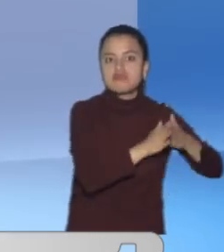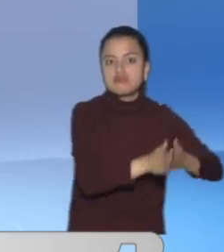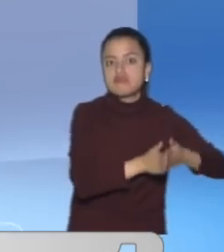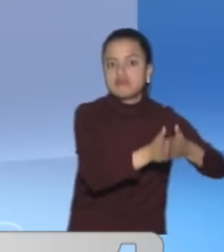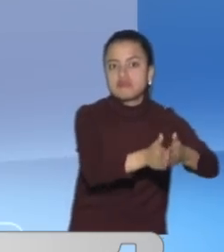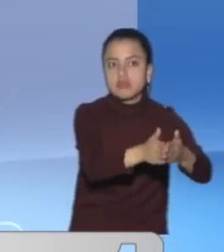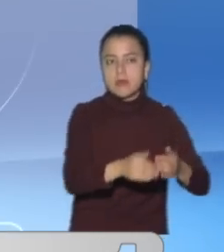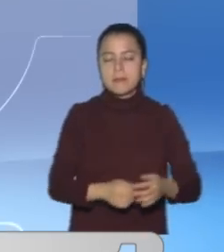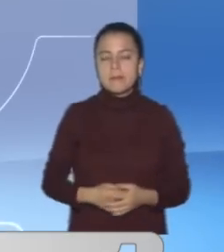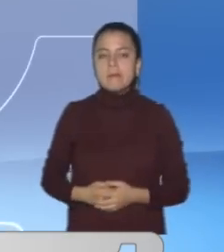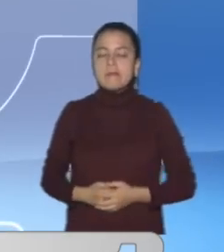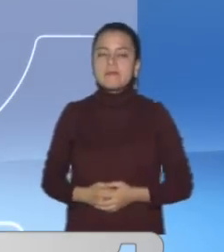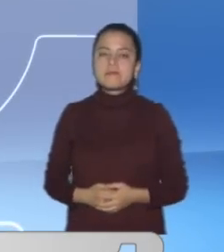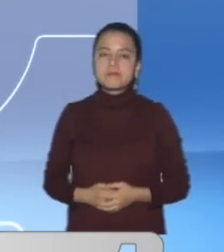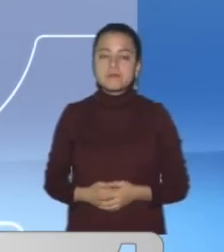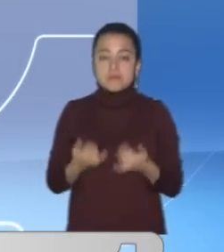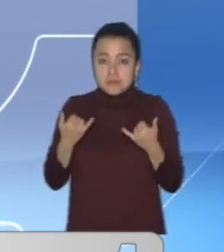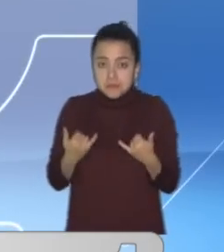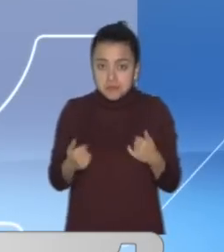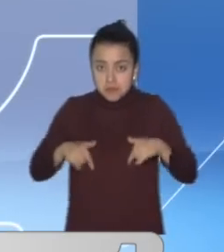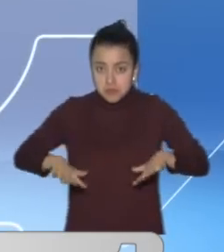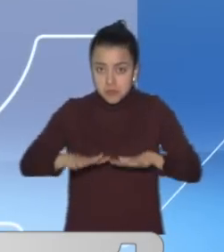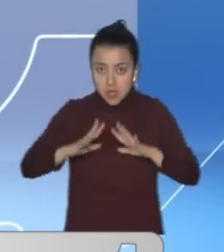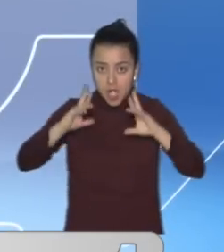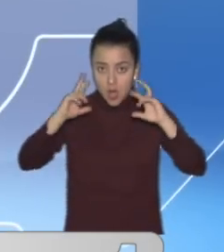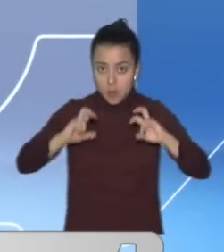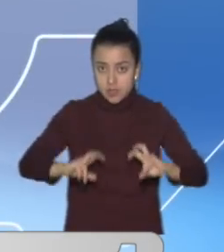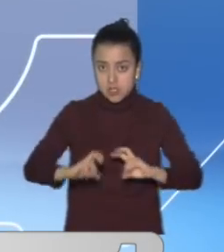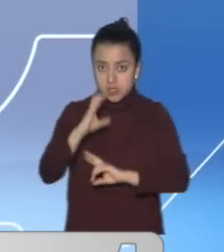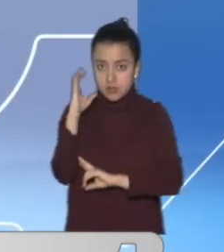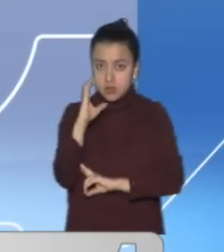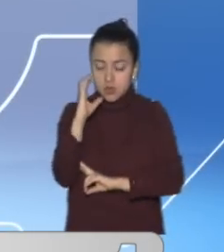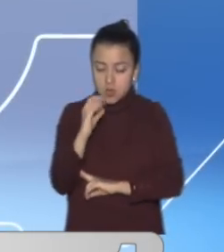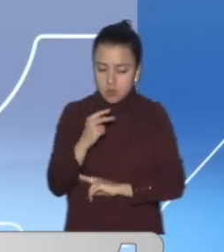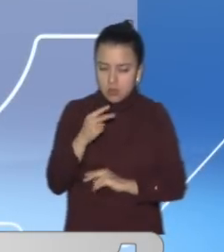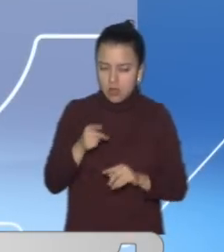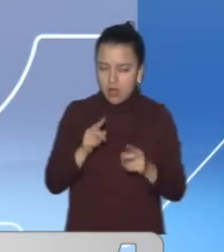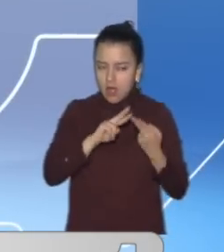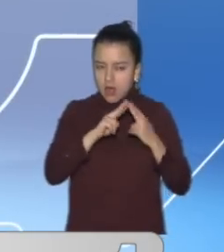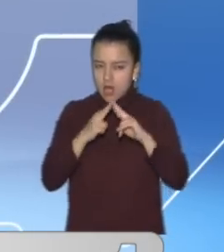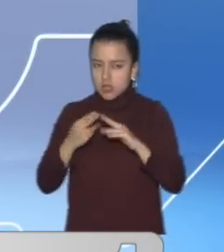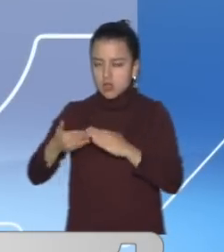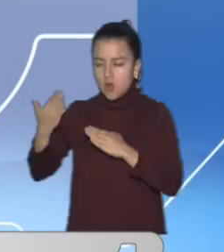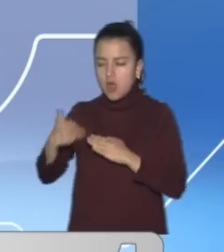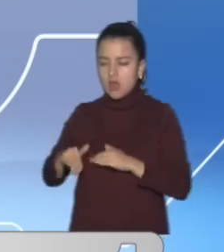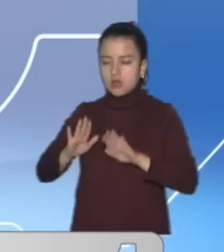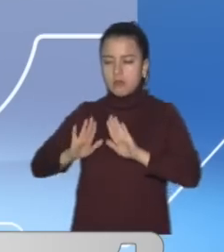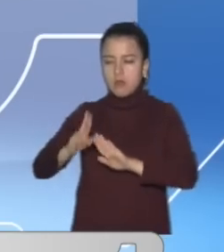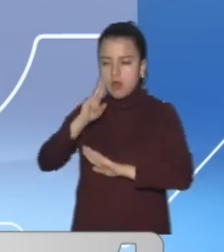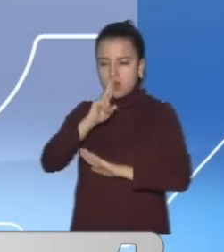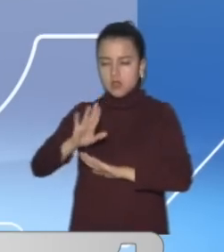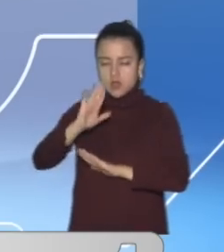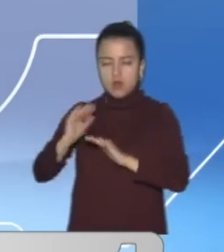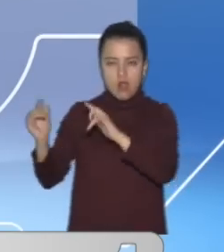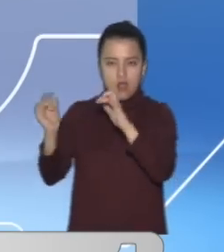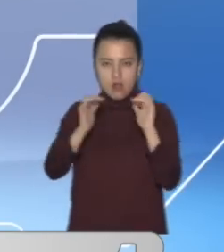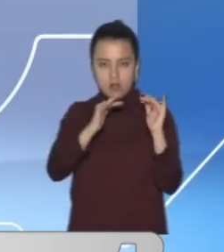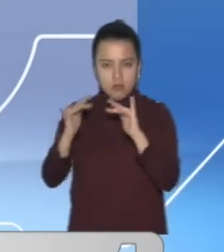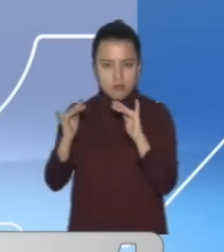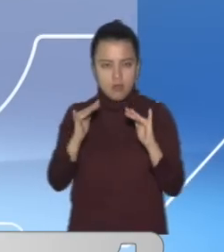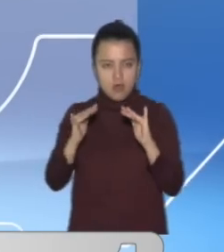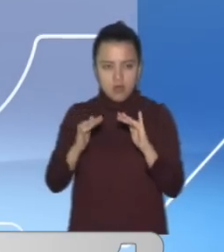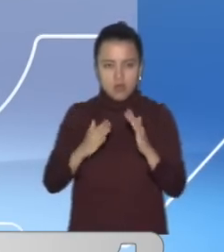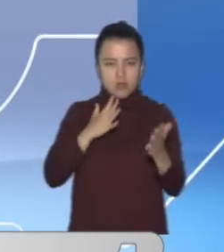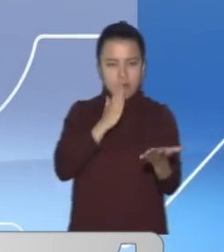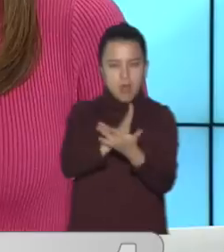Colombia investigan su responsabilidad en las acciones violentas que ocurrieron durante el llamado paro armado, que dejó 5 personas muertas y millonarias